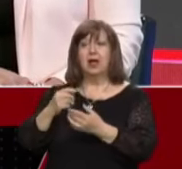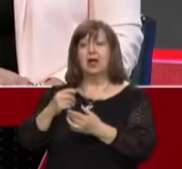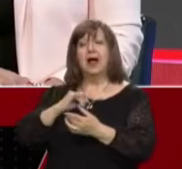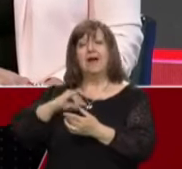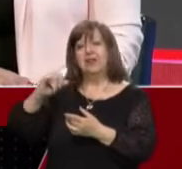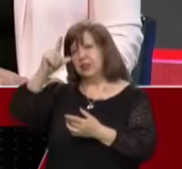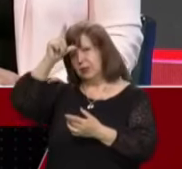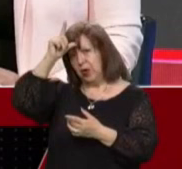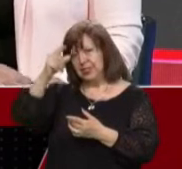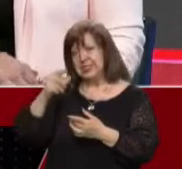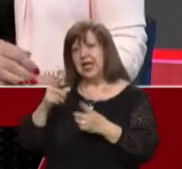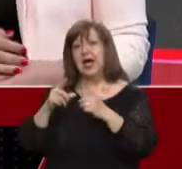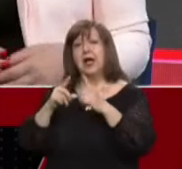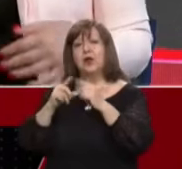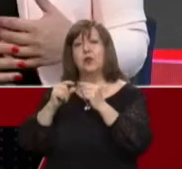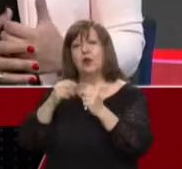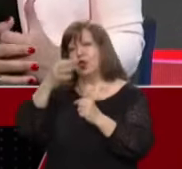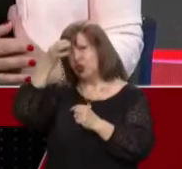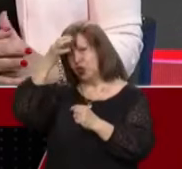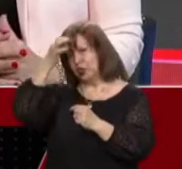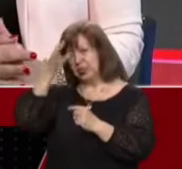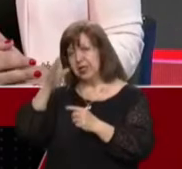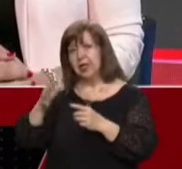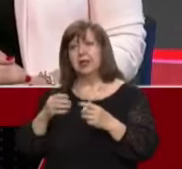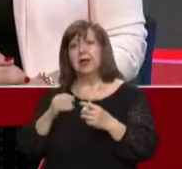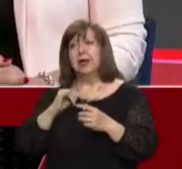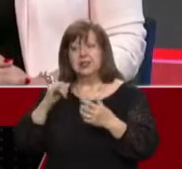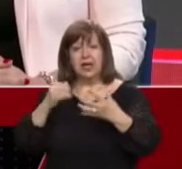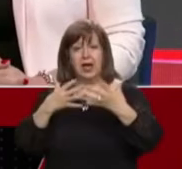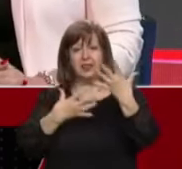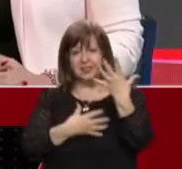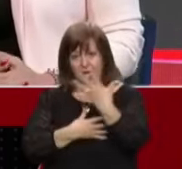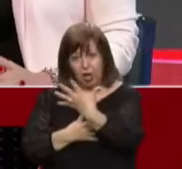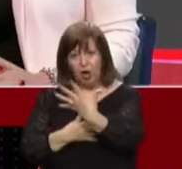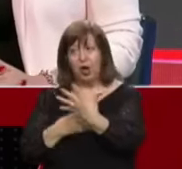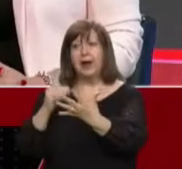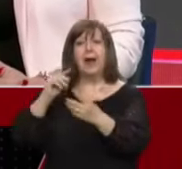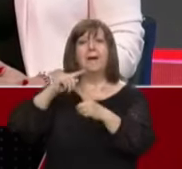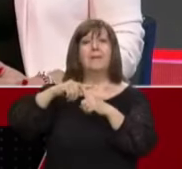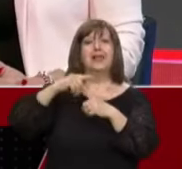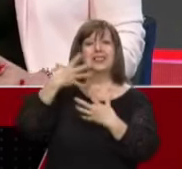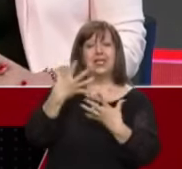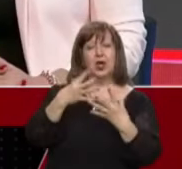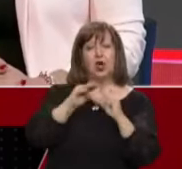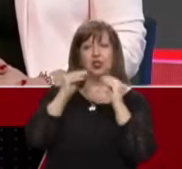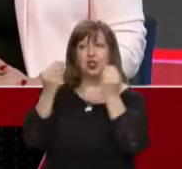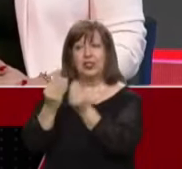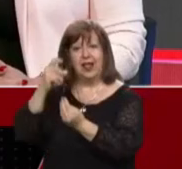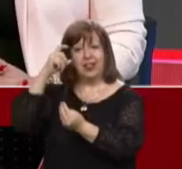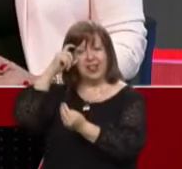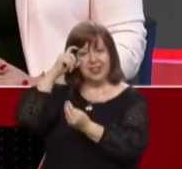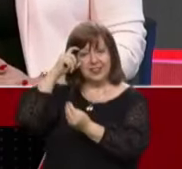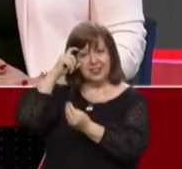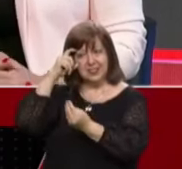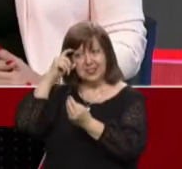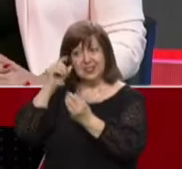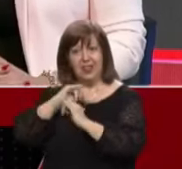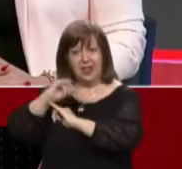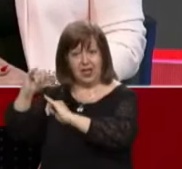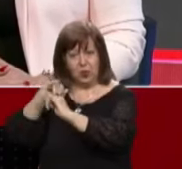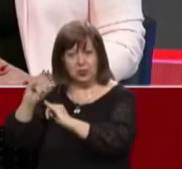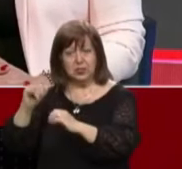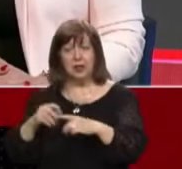12 del Departamento de San Martín. Hay cerca de 10 denuncias, hay chicos que están asistiendo, otros que no, porque el jardín